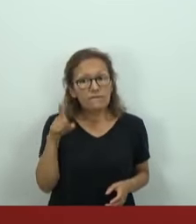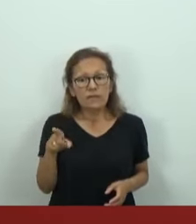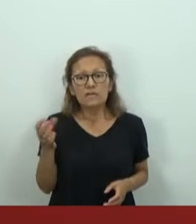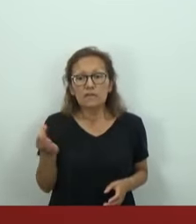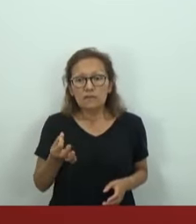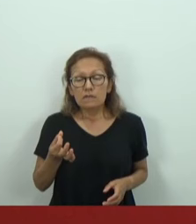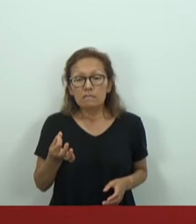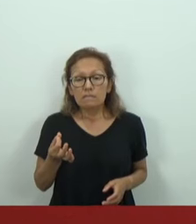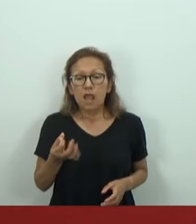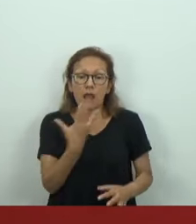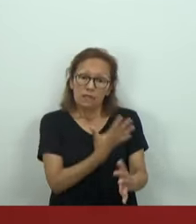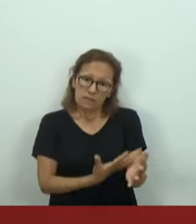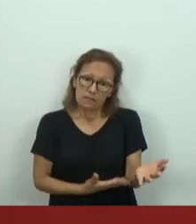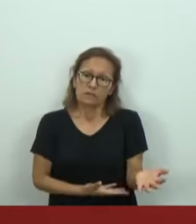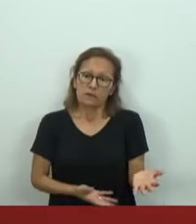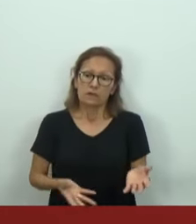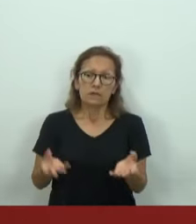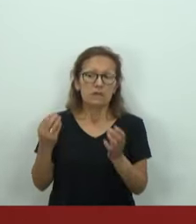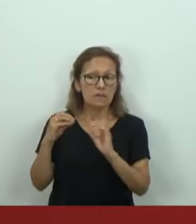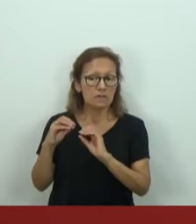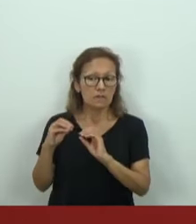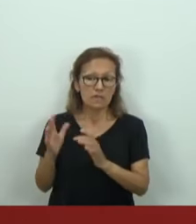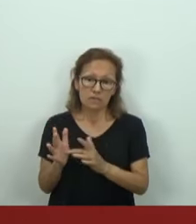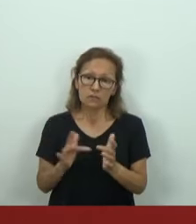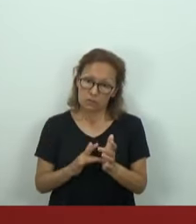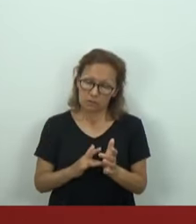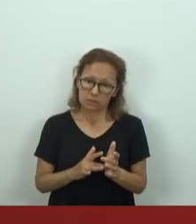que su sangre, la sangre de Jesucristo,